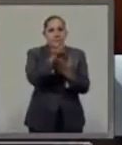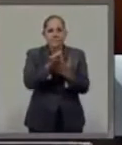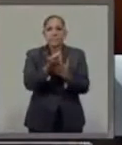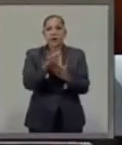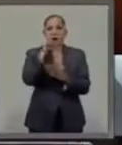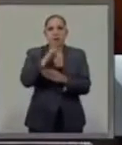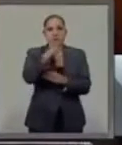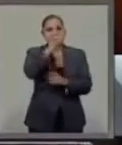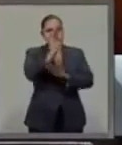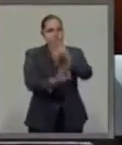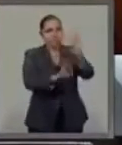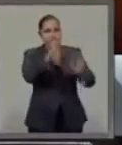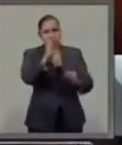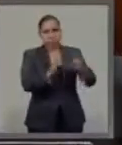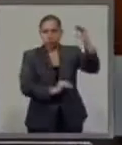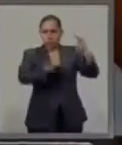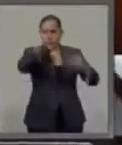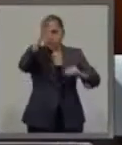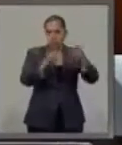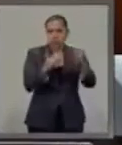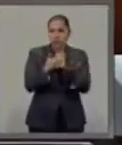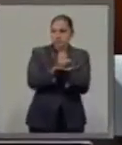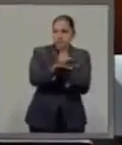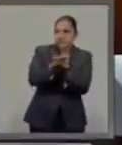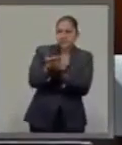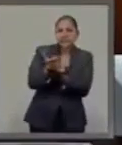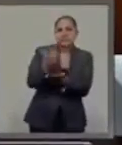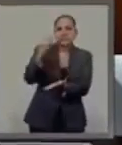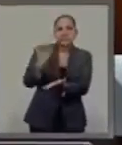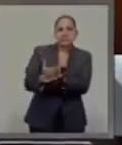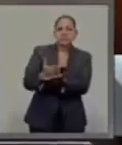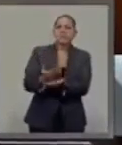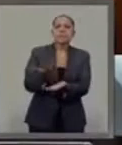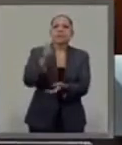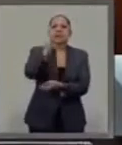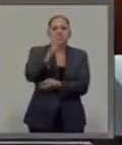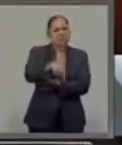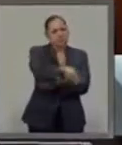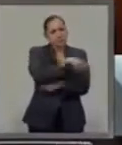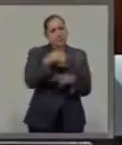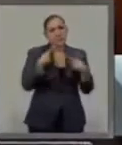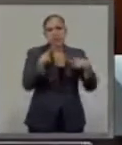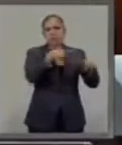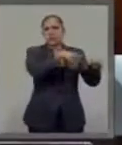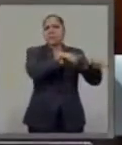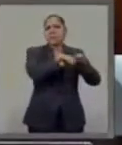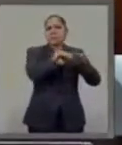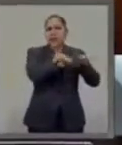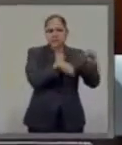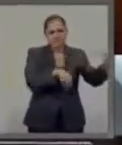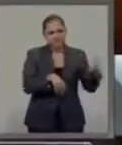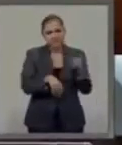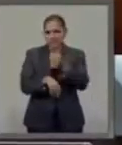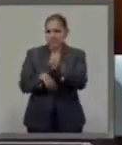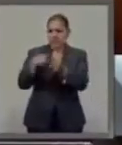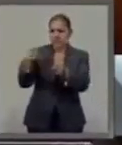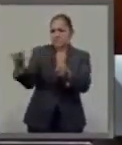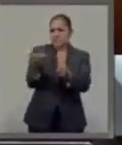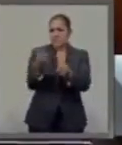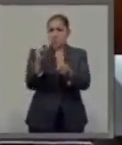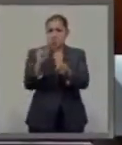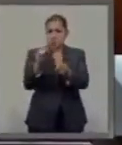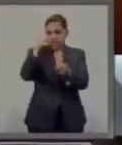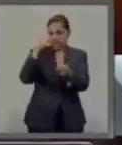inflación, que significa, en todo caso, vender mano de obra barata a empresas del exterior. Hoy